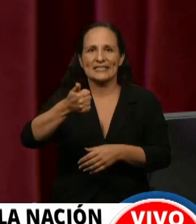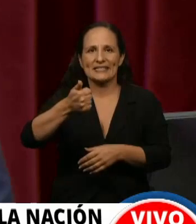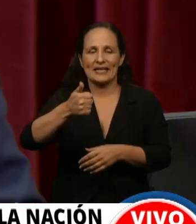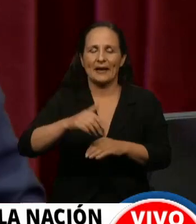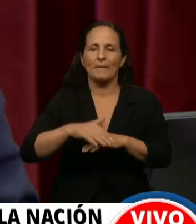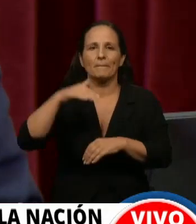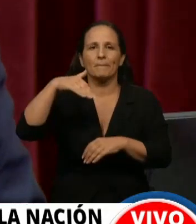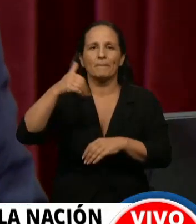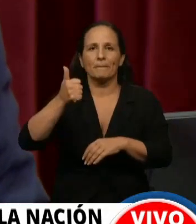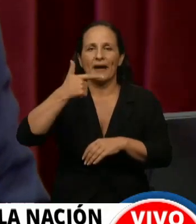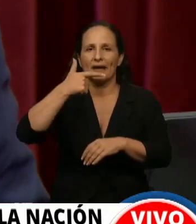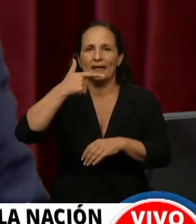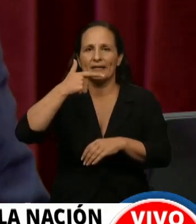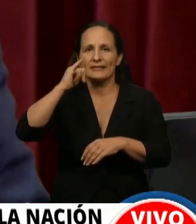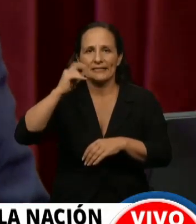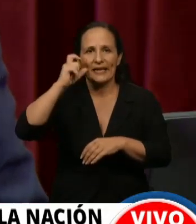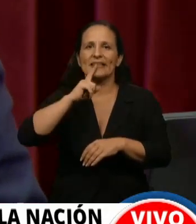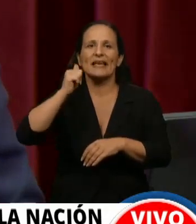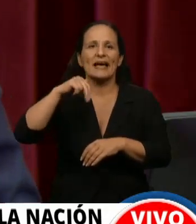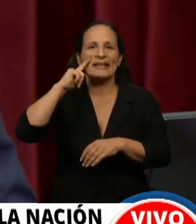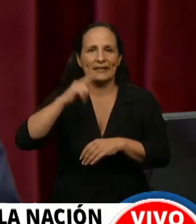Vanessa Mazzetani, sí.